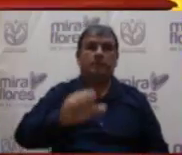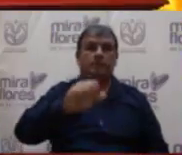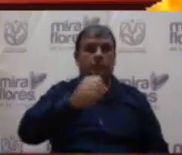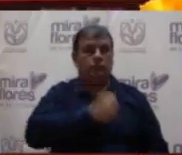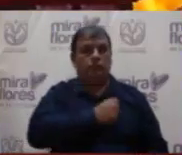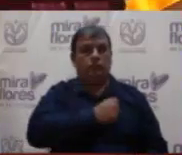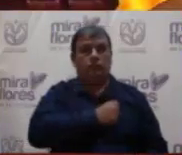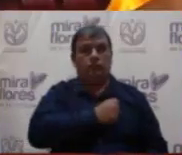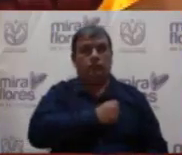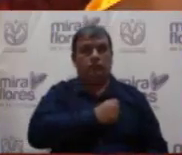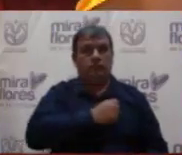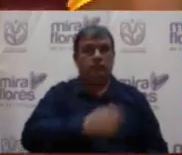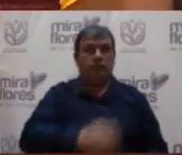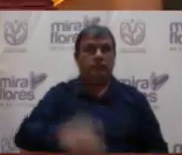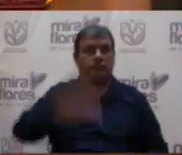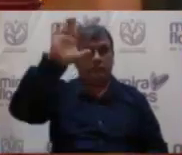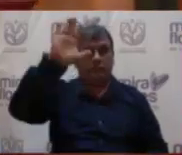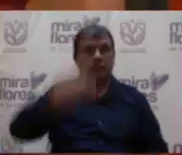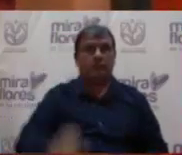Señora Susana Stiglitz Watson.